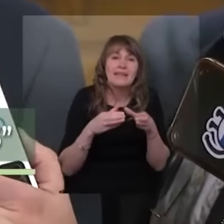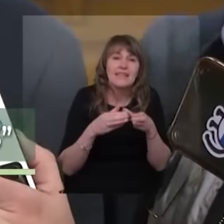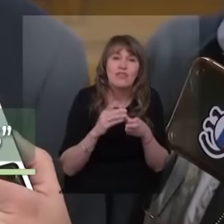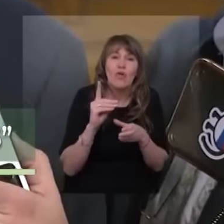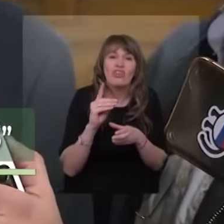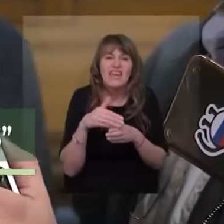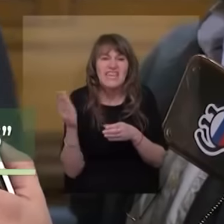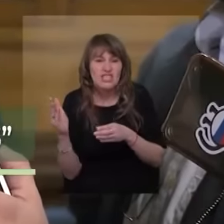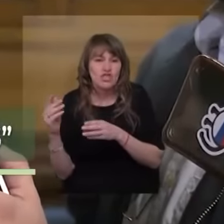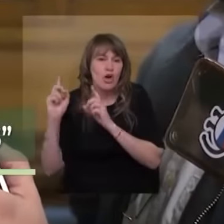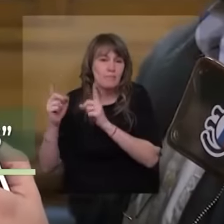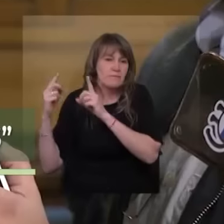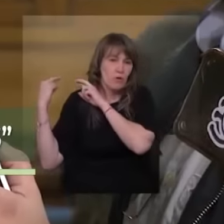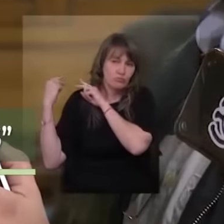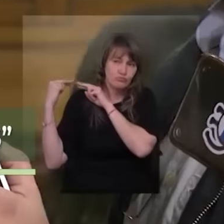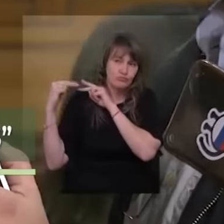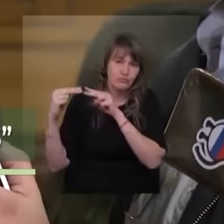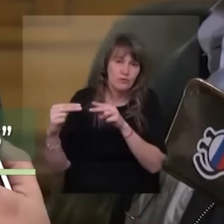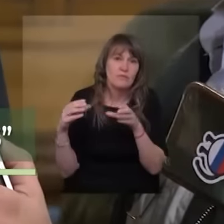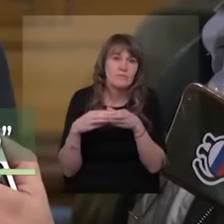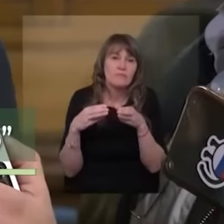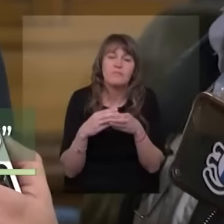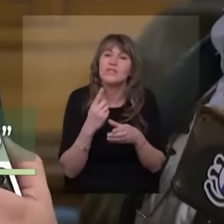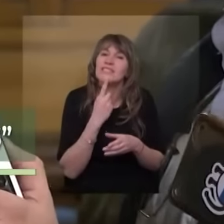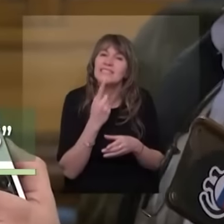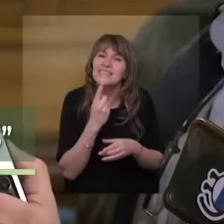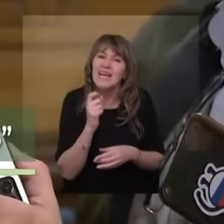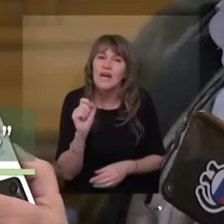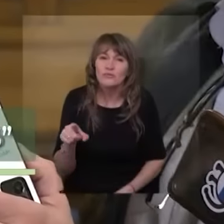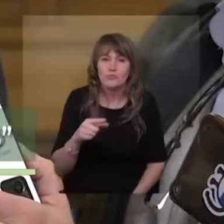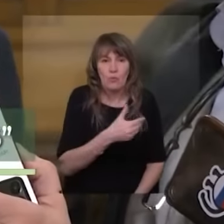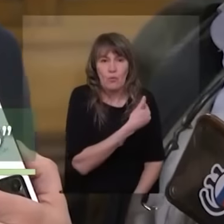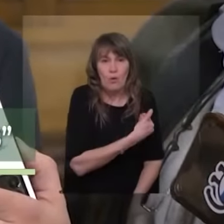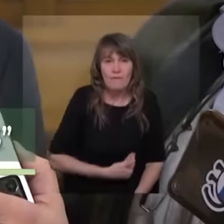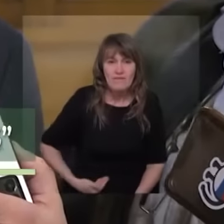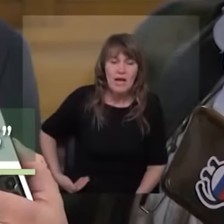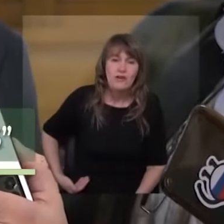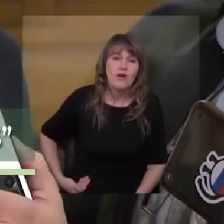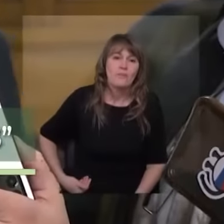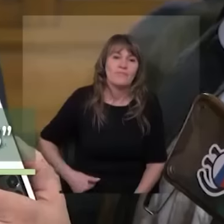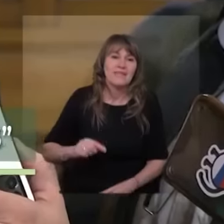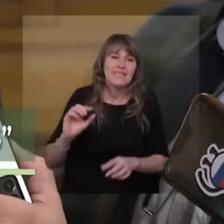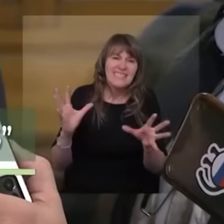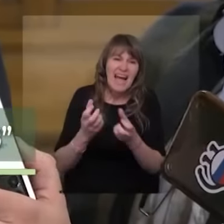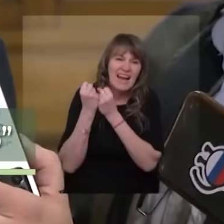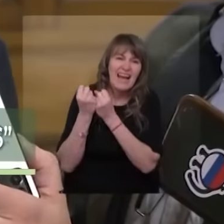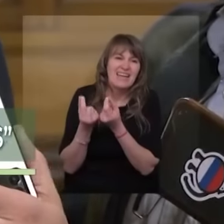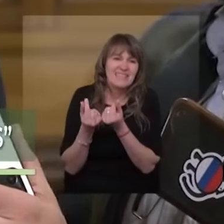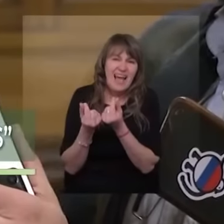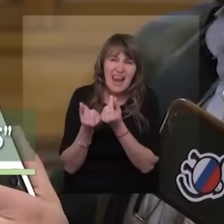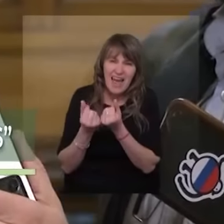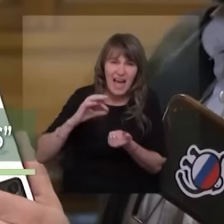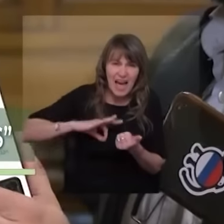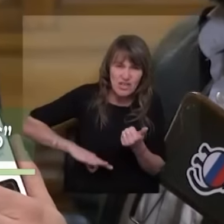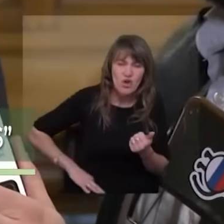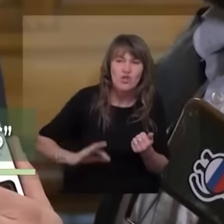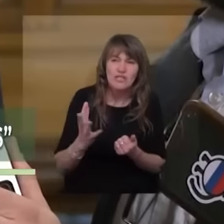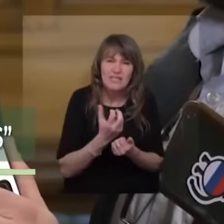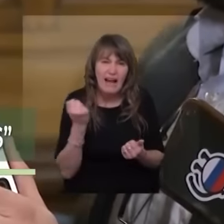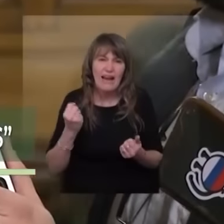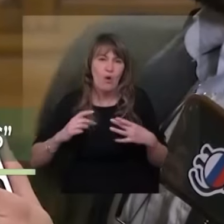conservadores las fuerzas políticas que han llevado adelante Un gobierno que le ha sacado salario Y jubilaciones a las grandes mayorías para